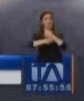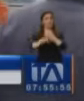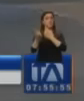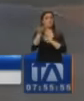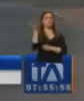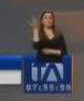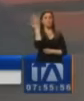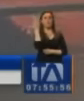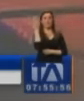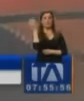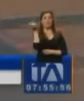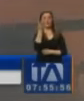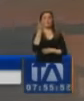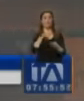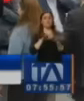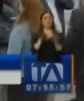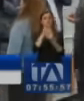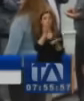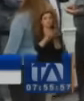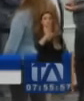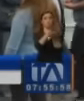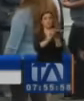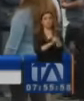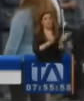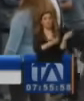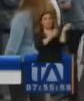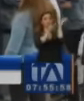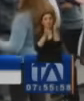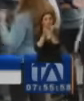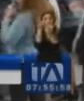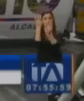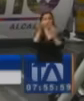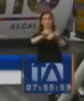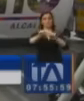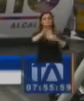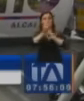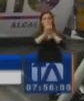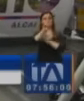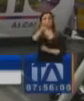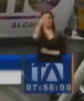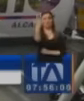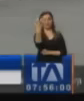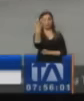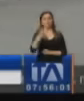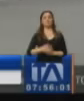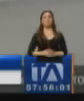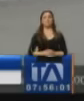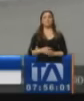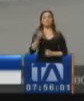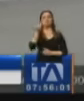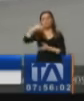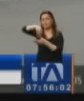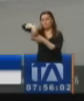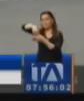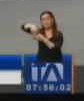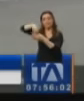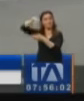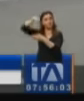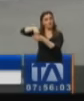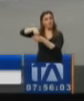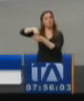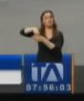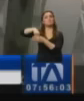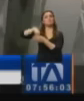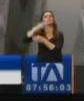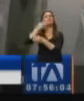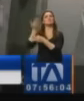que el alcalde Mauricio Rodas presentara el proyecto el 14 de mayo de 2015. Los recursos que se destinarán a este